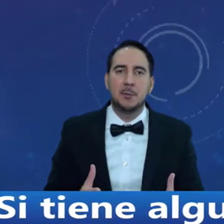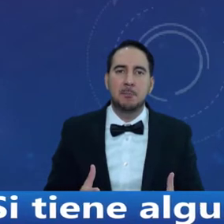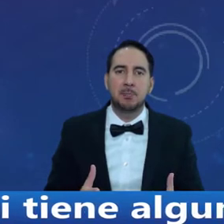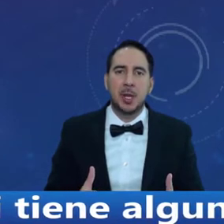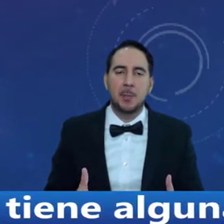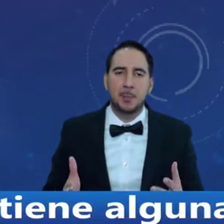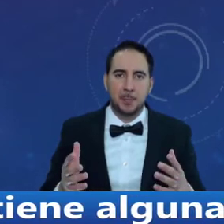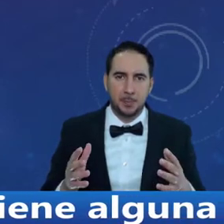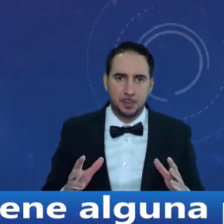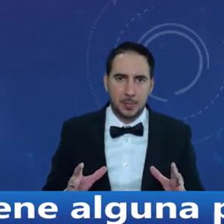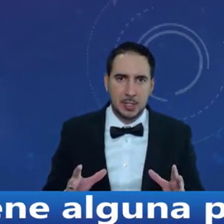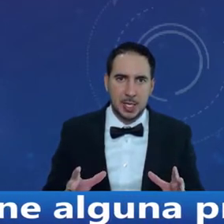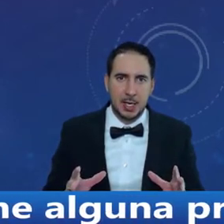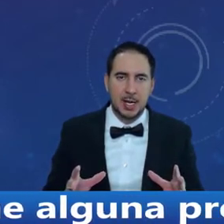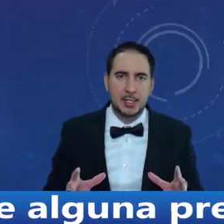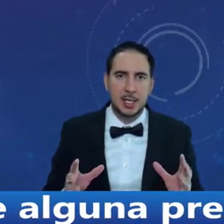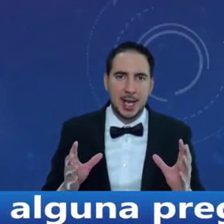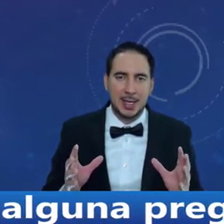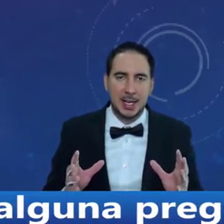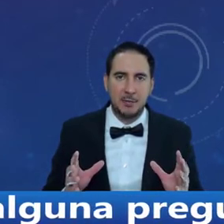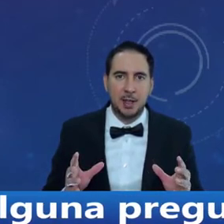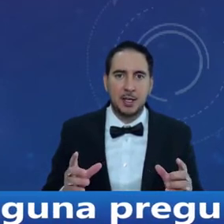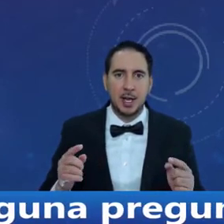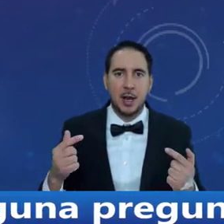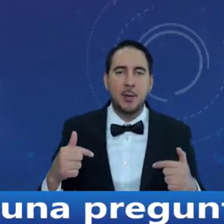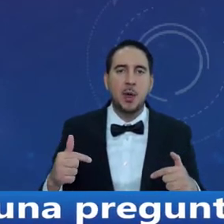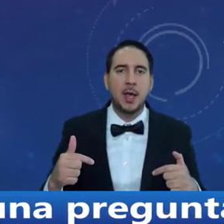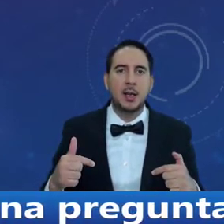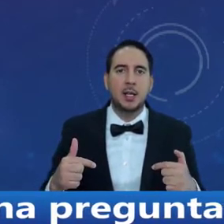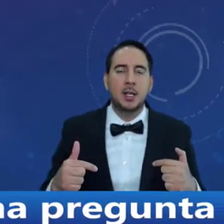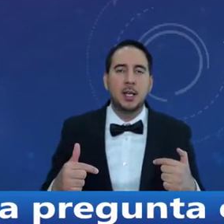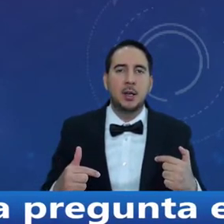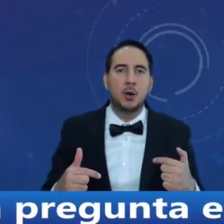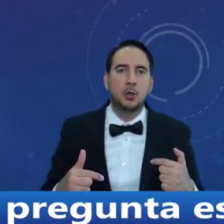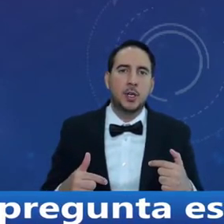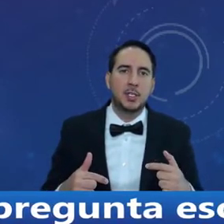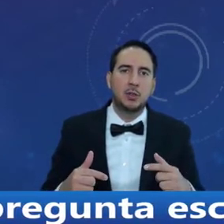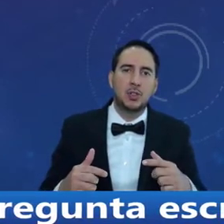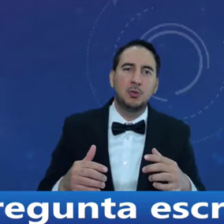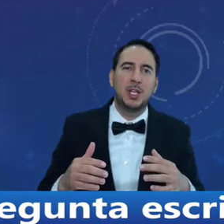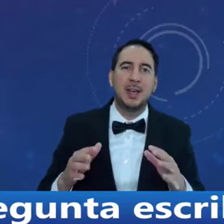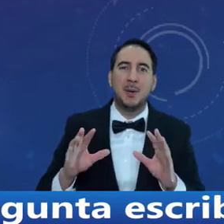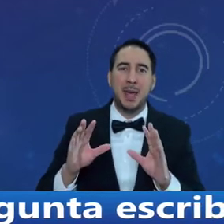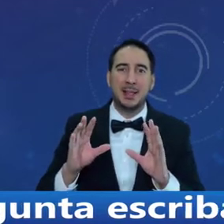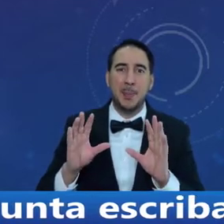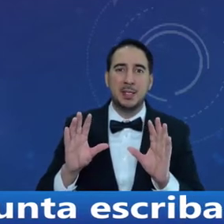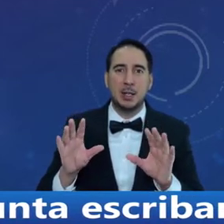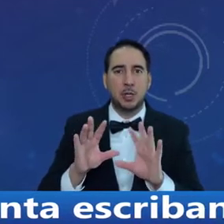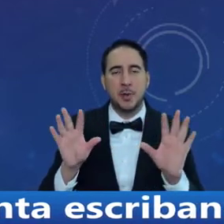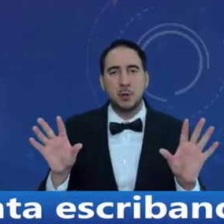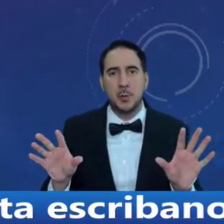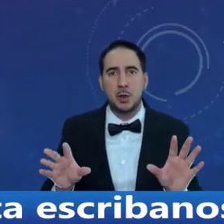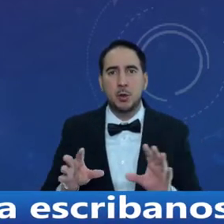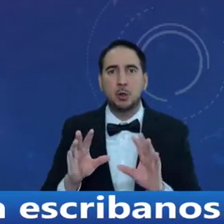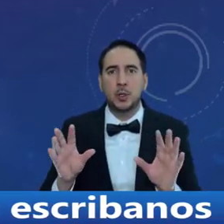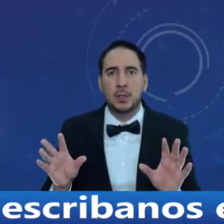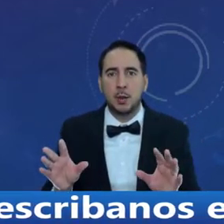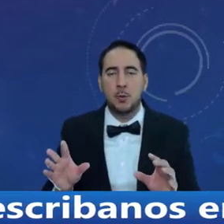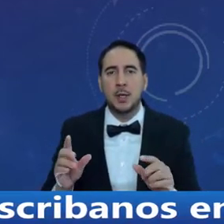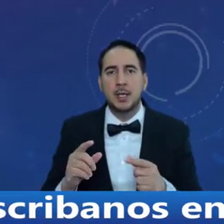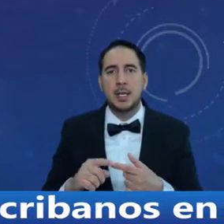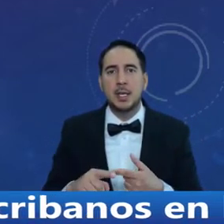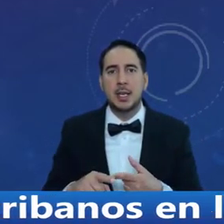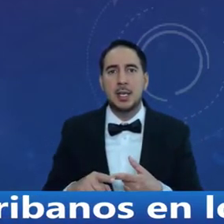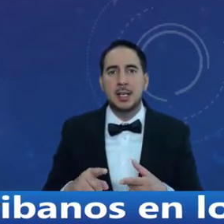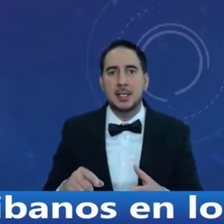ser Real Estate aquí en Nevada. Ahora vamos a dar otros requisitos. Si usted está pensando, está viendo un video de otro